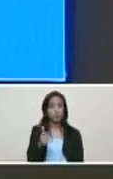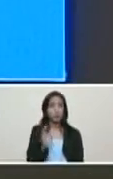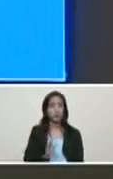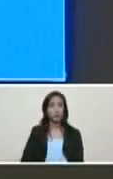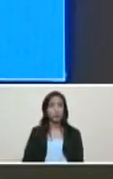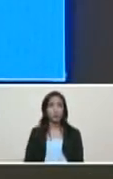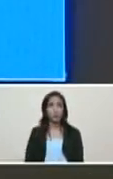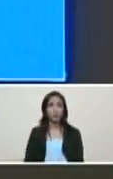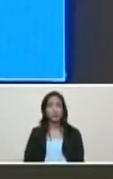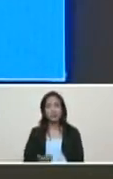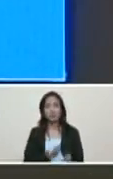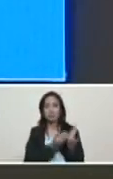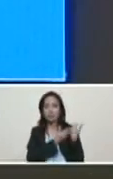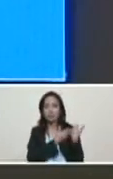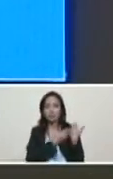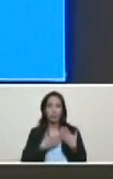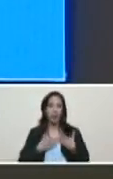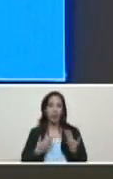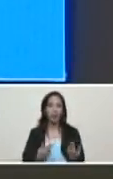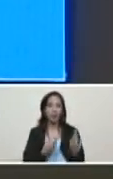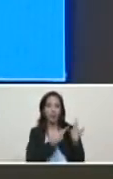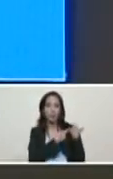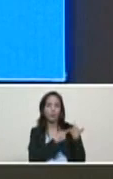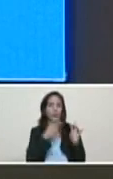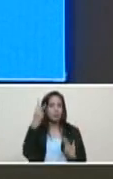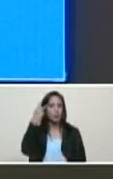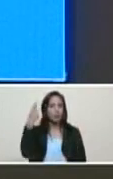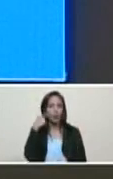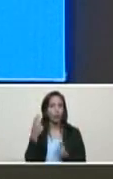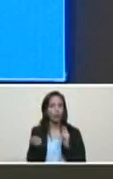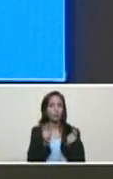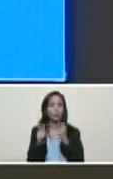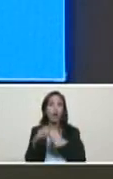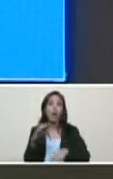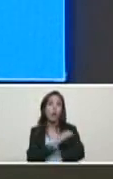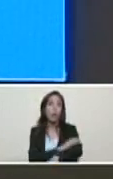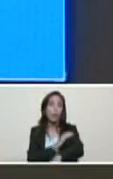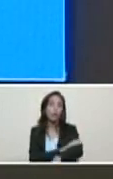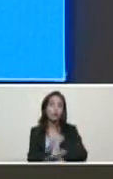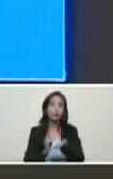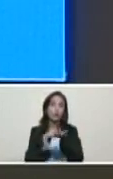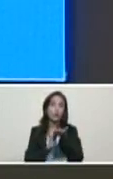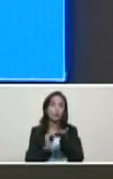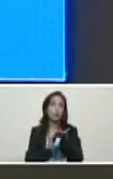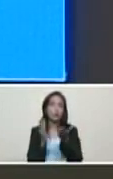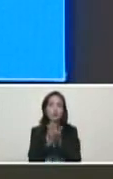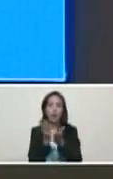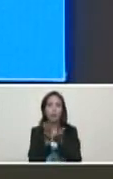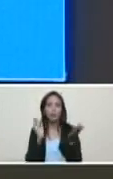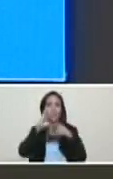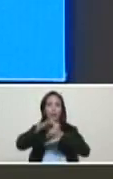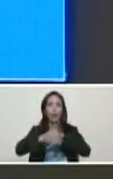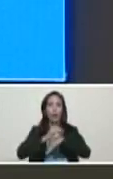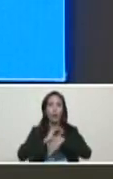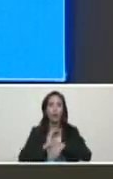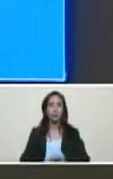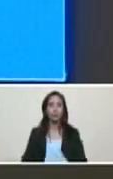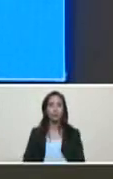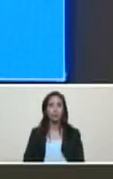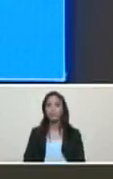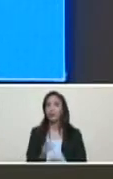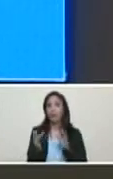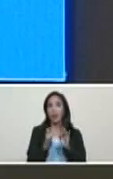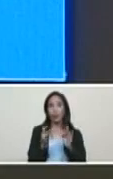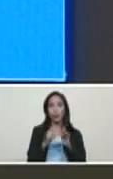mi encargado personal para tratos con la oposición, Jorge Rodríguez. Es más, tiene